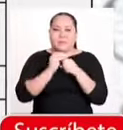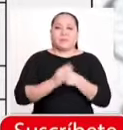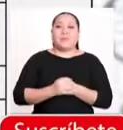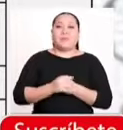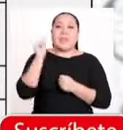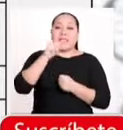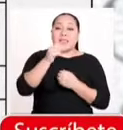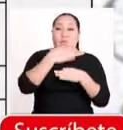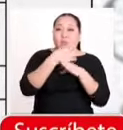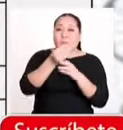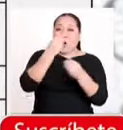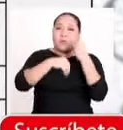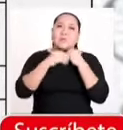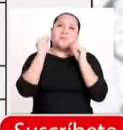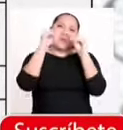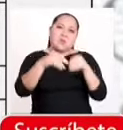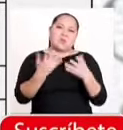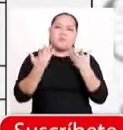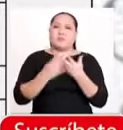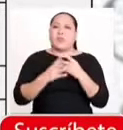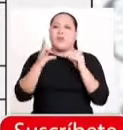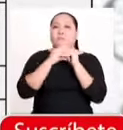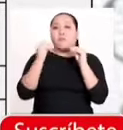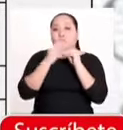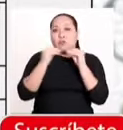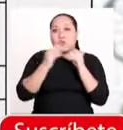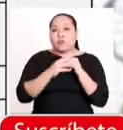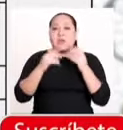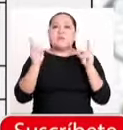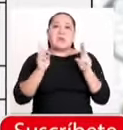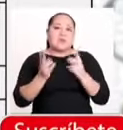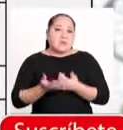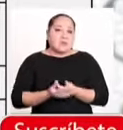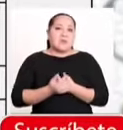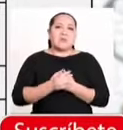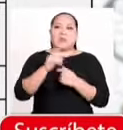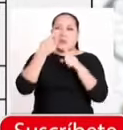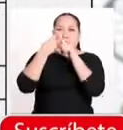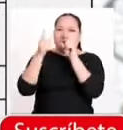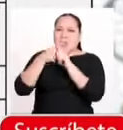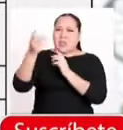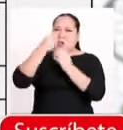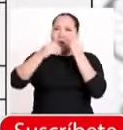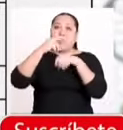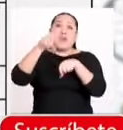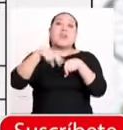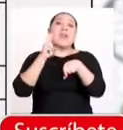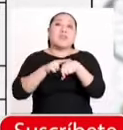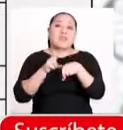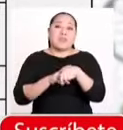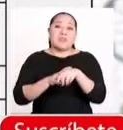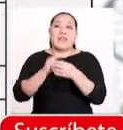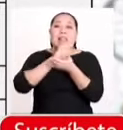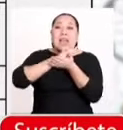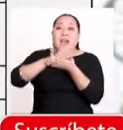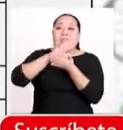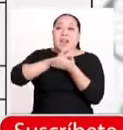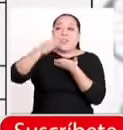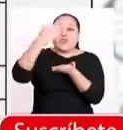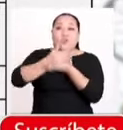tipos de alimentos, podemos poner frutas, verduras u otros alimentos naturales. Lavados,